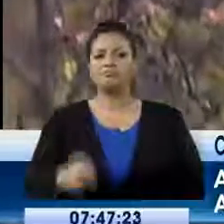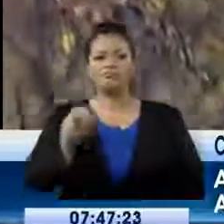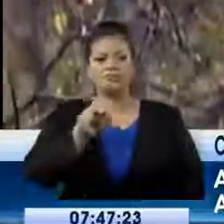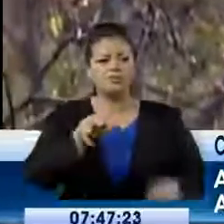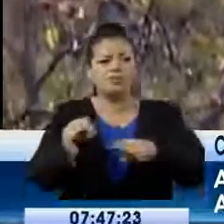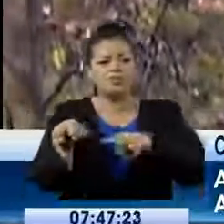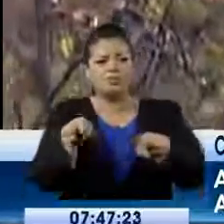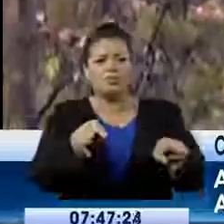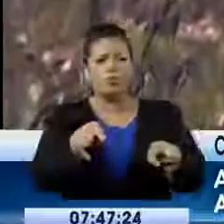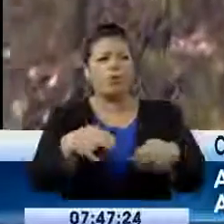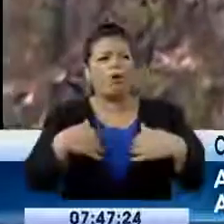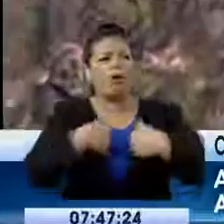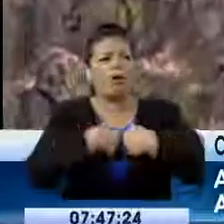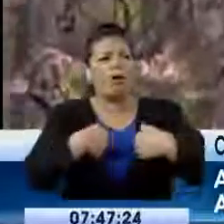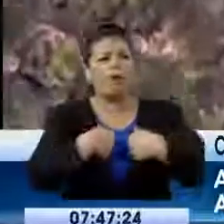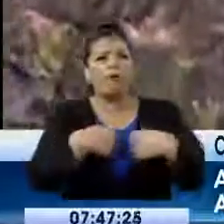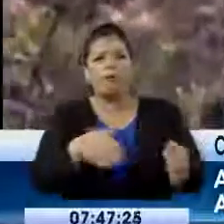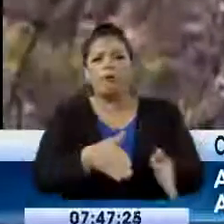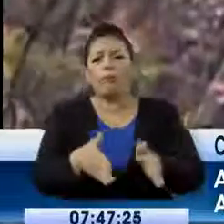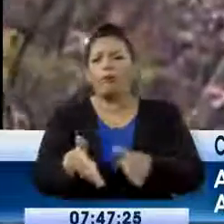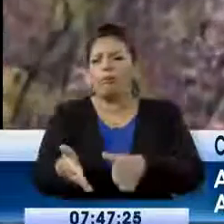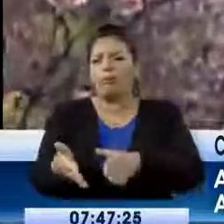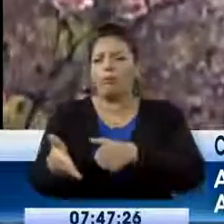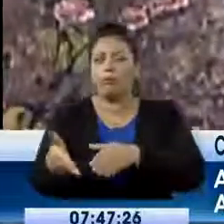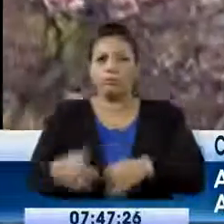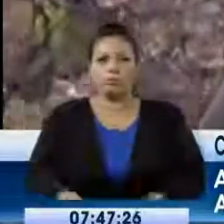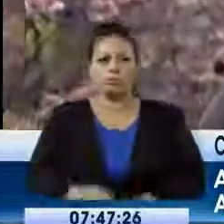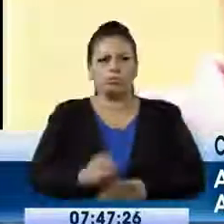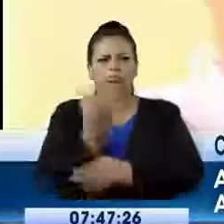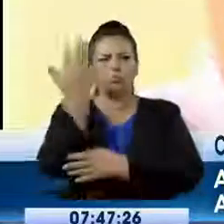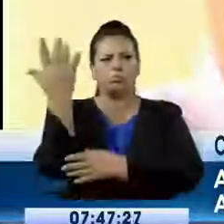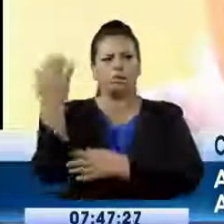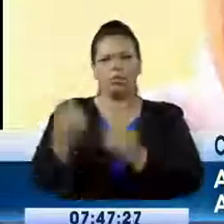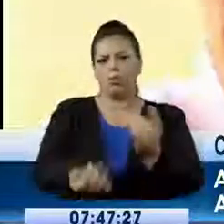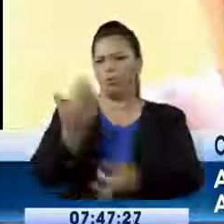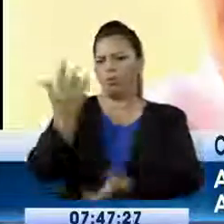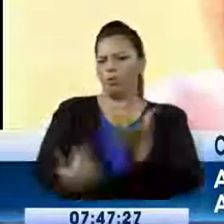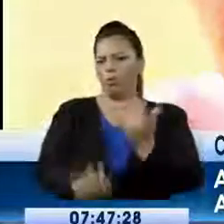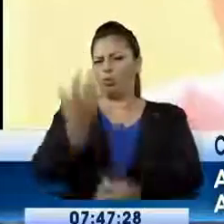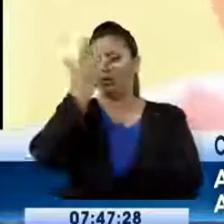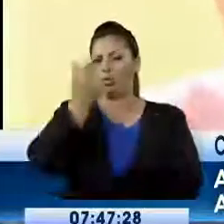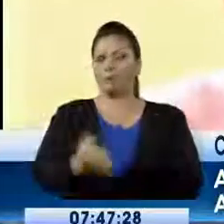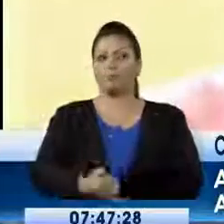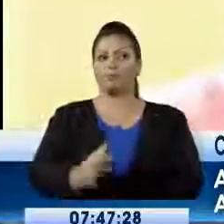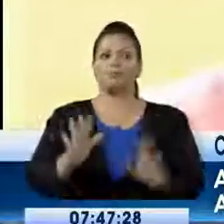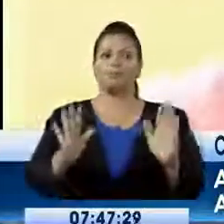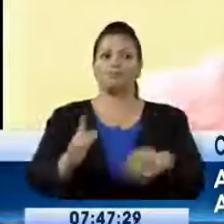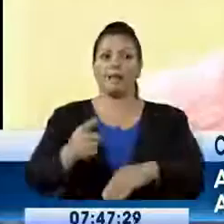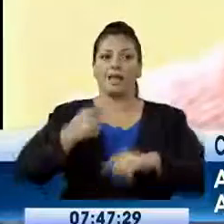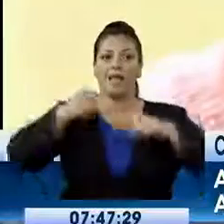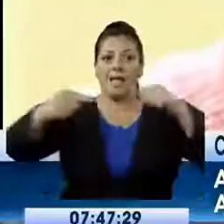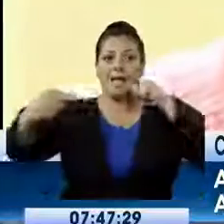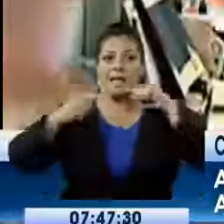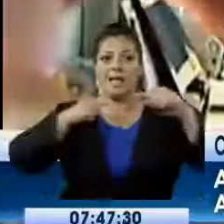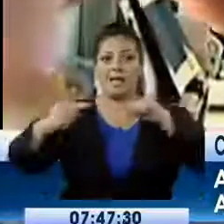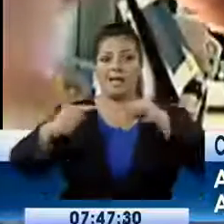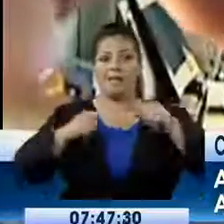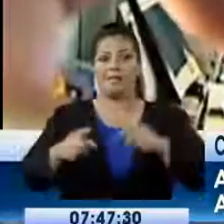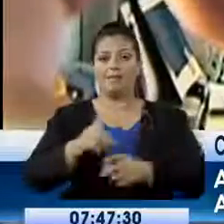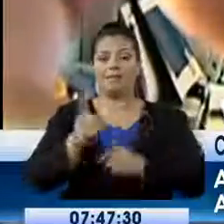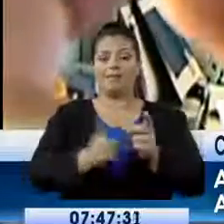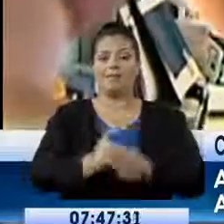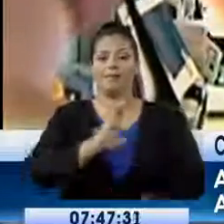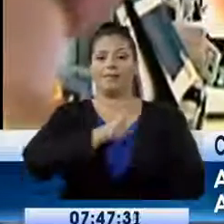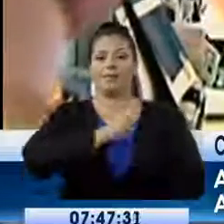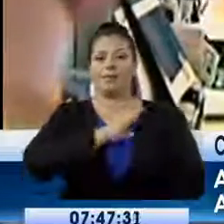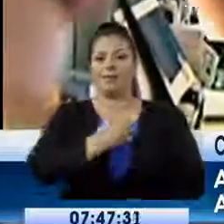especies típicas. El origen de las llamas aún no está confirmado, pero a decir del jefe de la División Técnica Forestal, la mayoría de